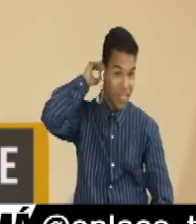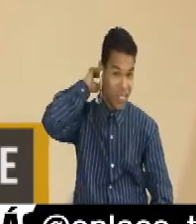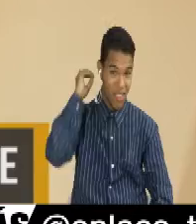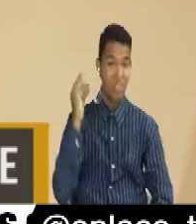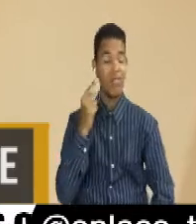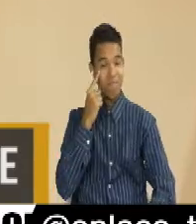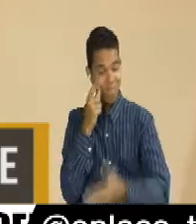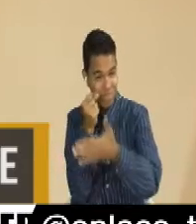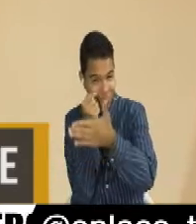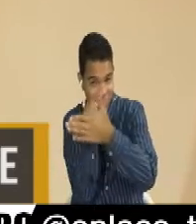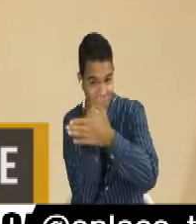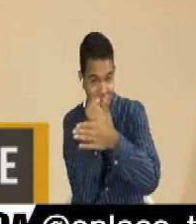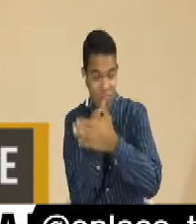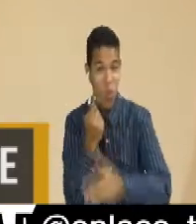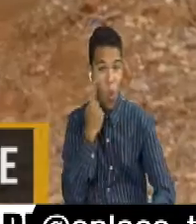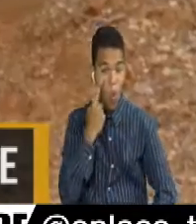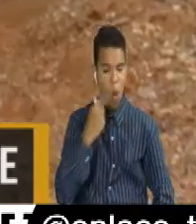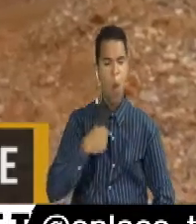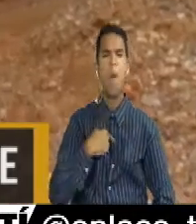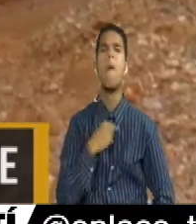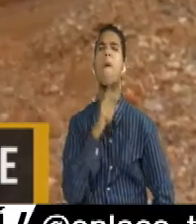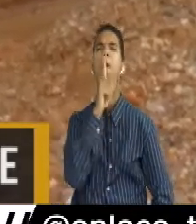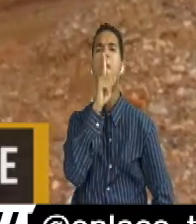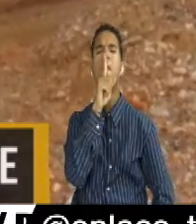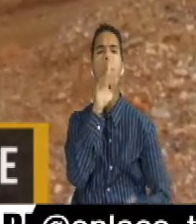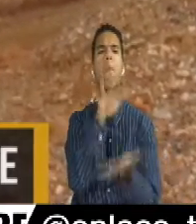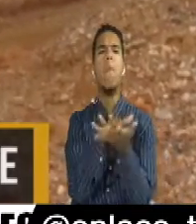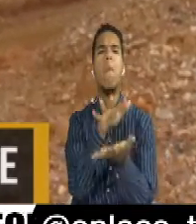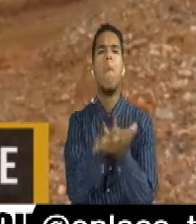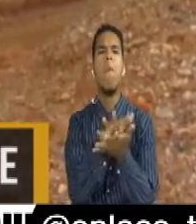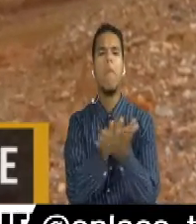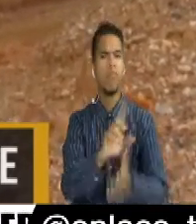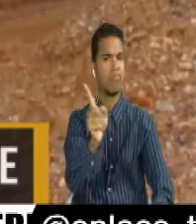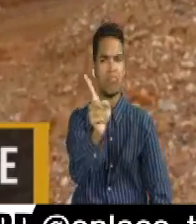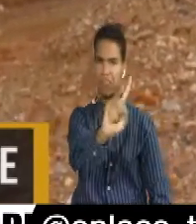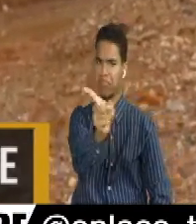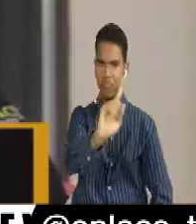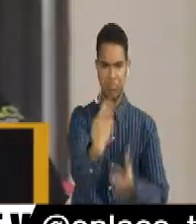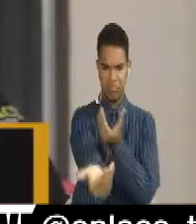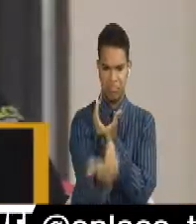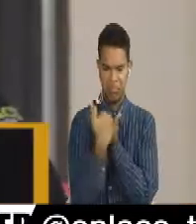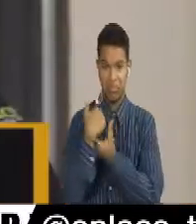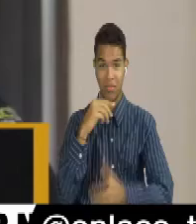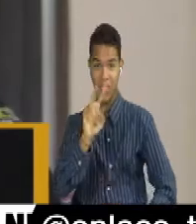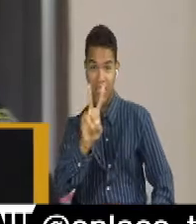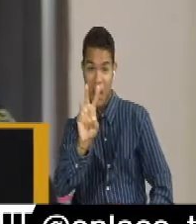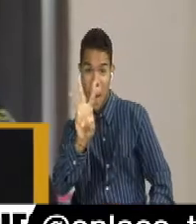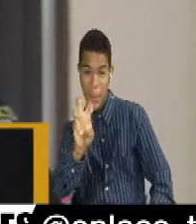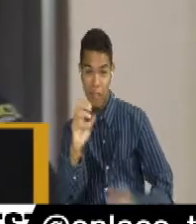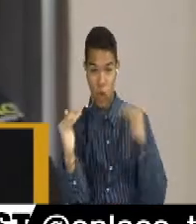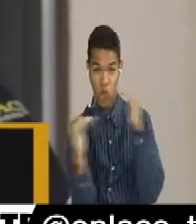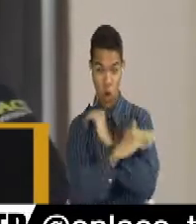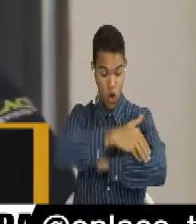en asegurar que no permitirá el ingreso de las tractomulas por la carrera 28.